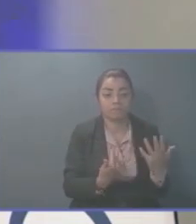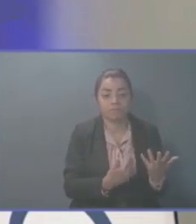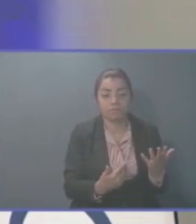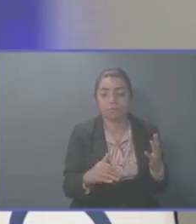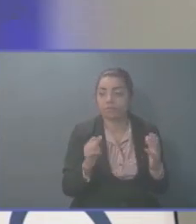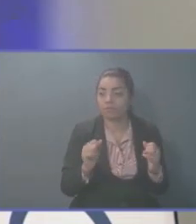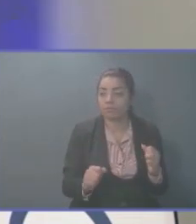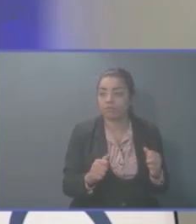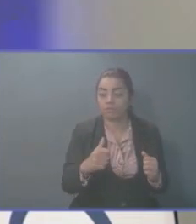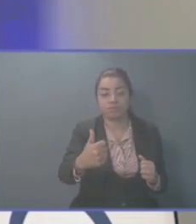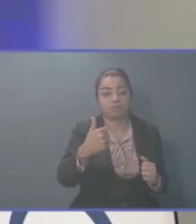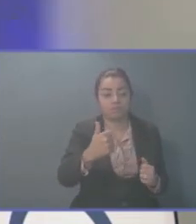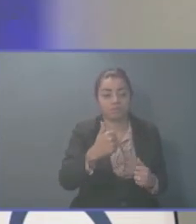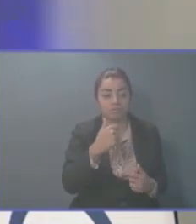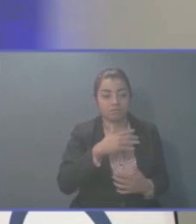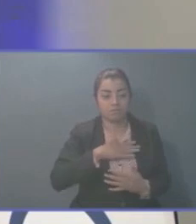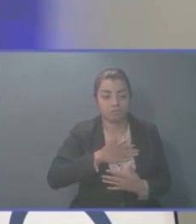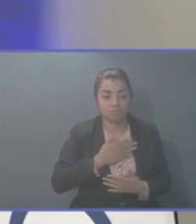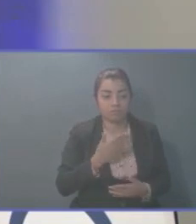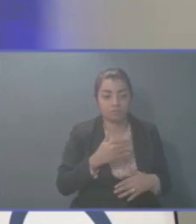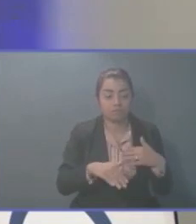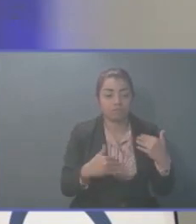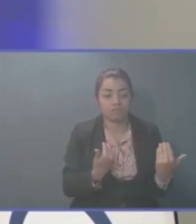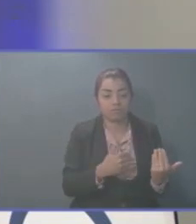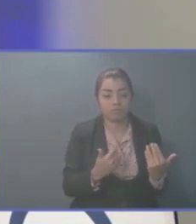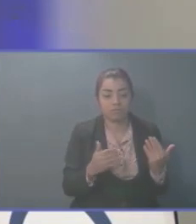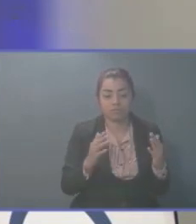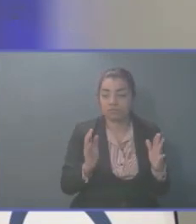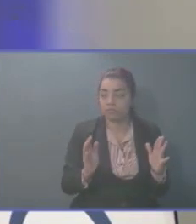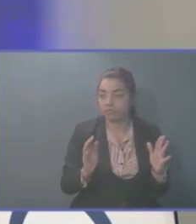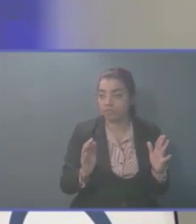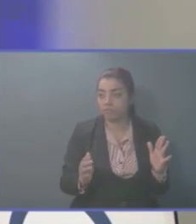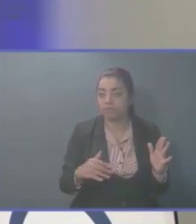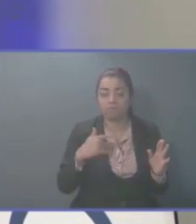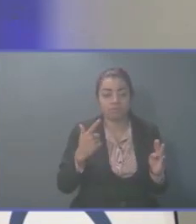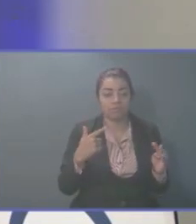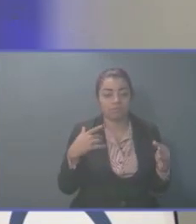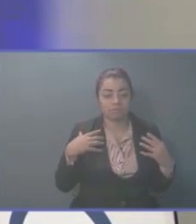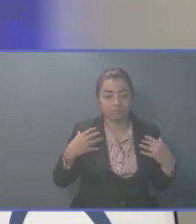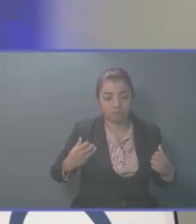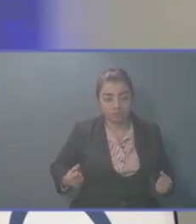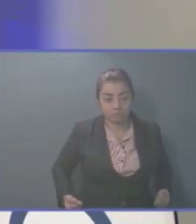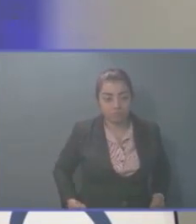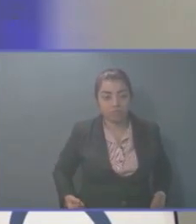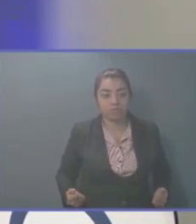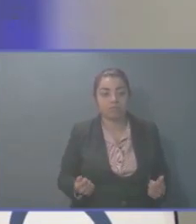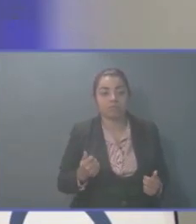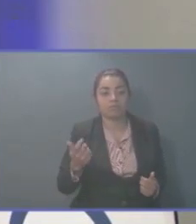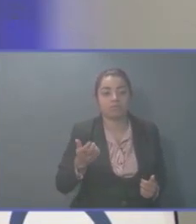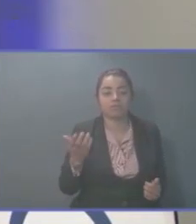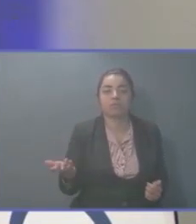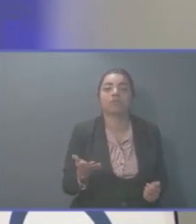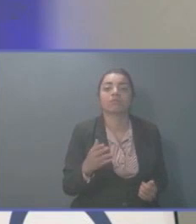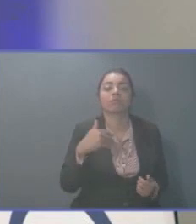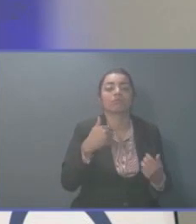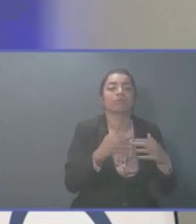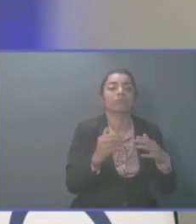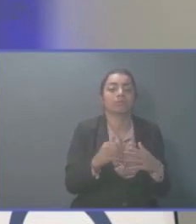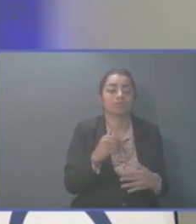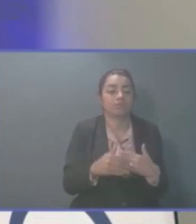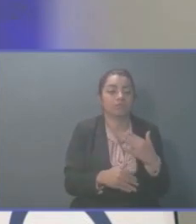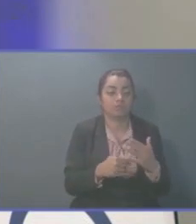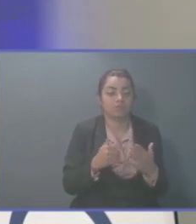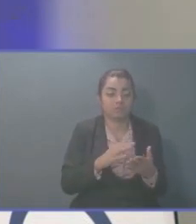mostrado buena voluntad desde el primer mes que él entra al gobierno, asignando a través de distribuciones